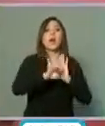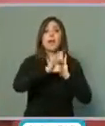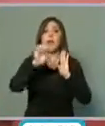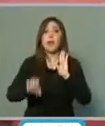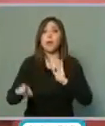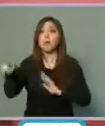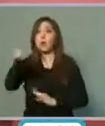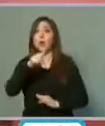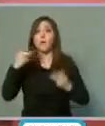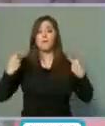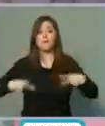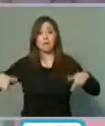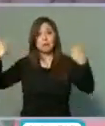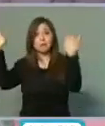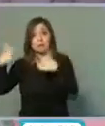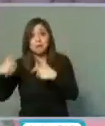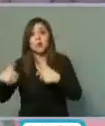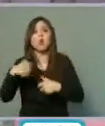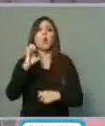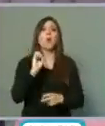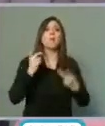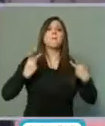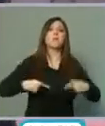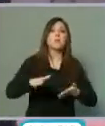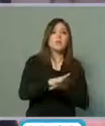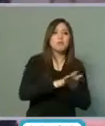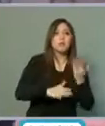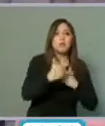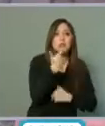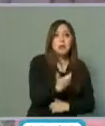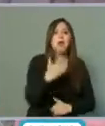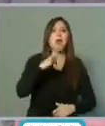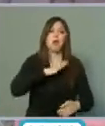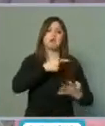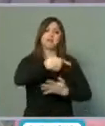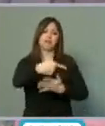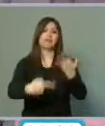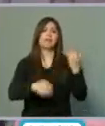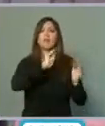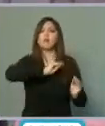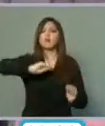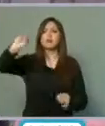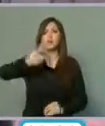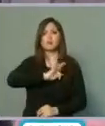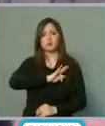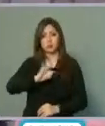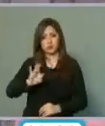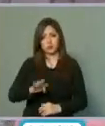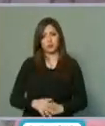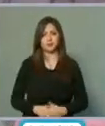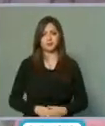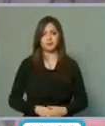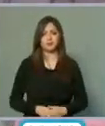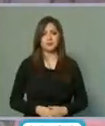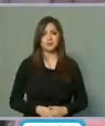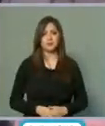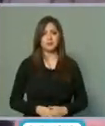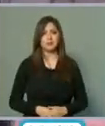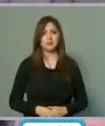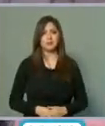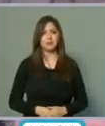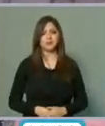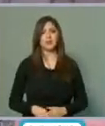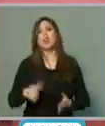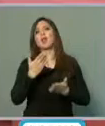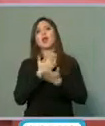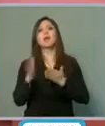económica, tenemos varias categorías de los hoteles. Tenemos también variedad del